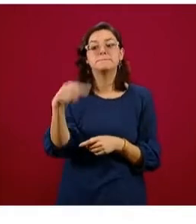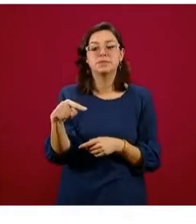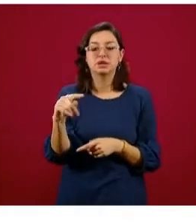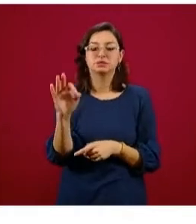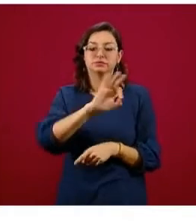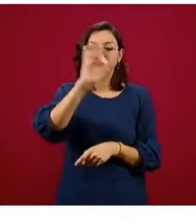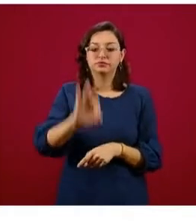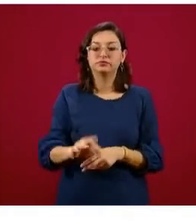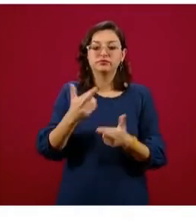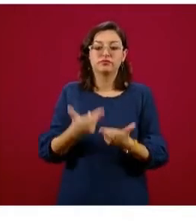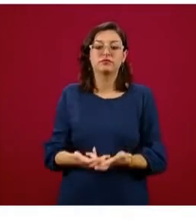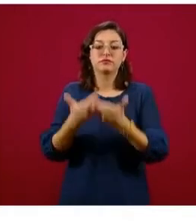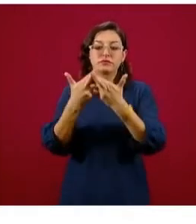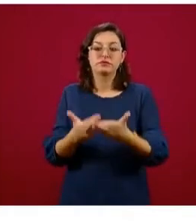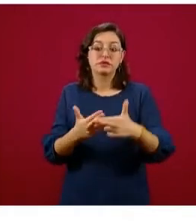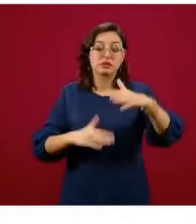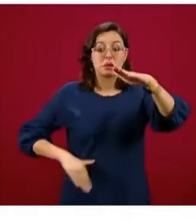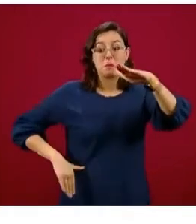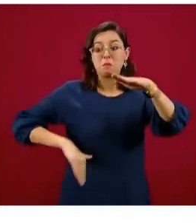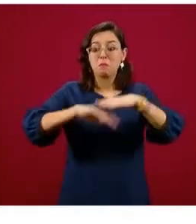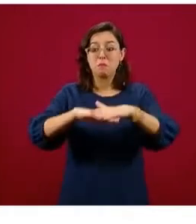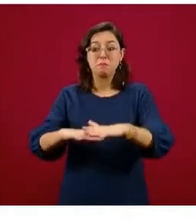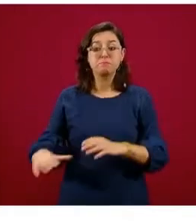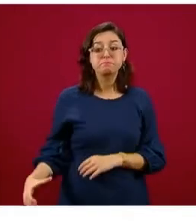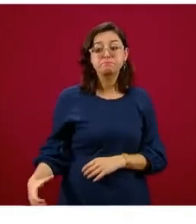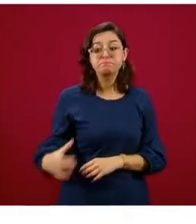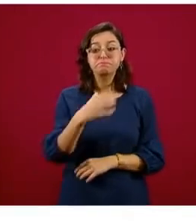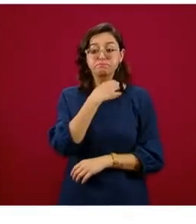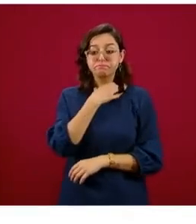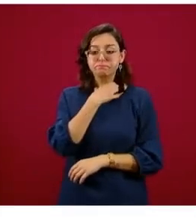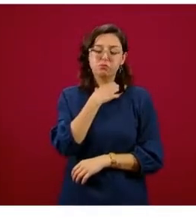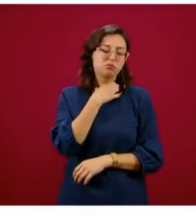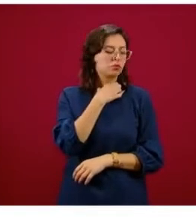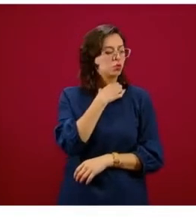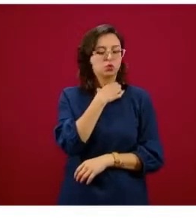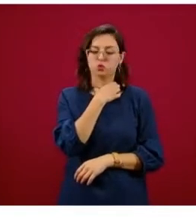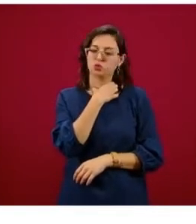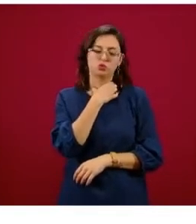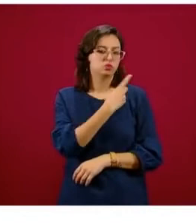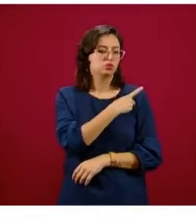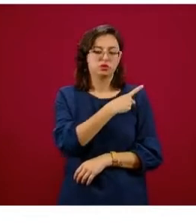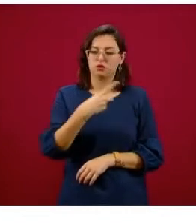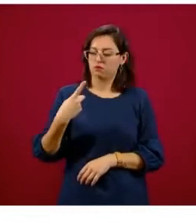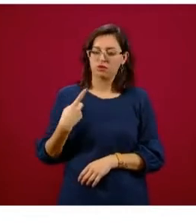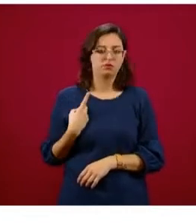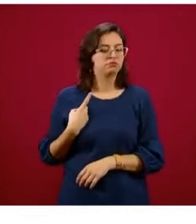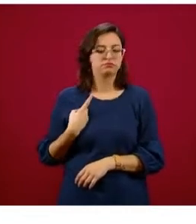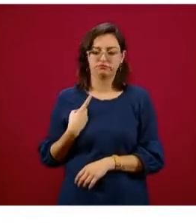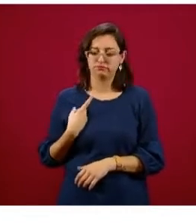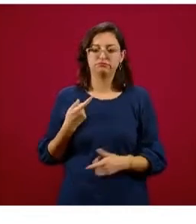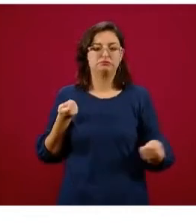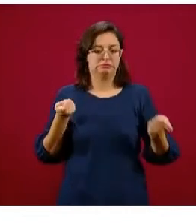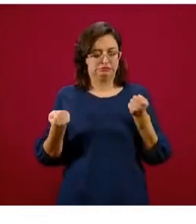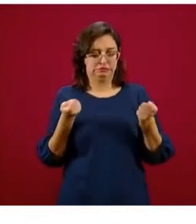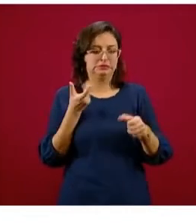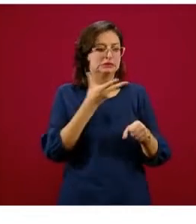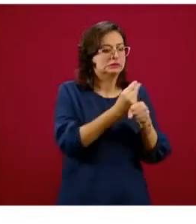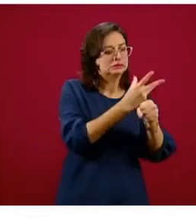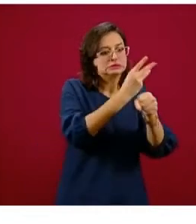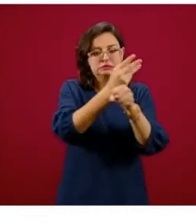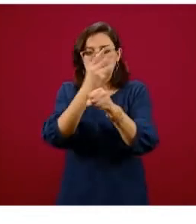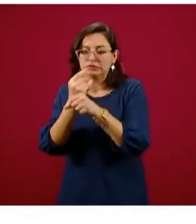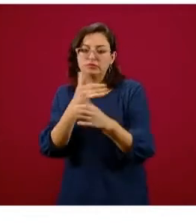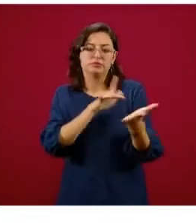o disponibilidad, ¿no?, llegue a un nivel que genere la saturación total, ¿no? Y han estado también recibiendo el apoyo